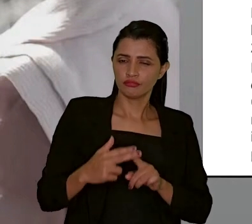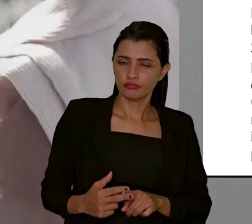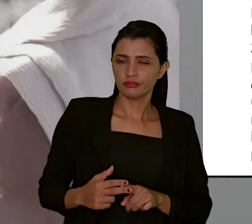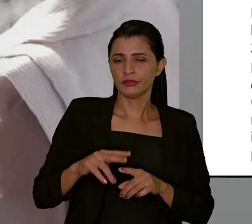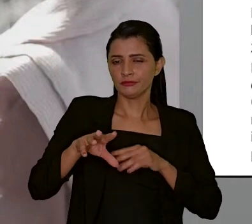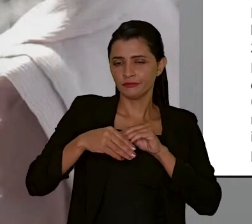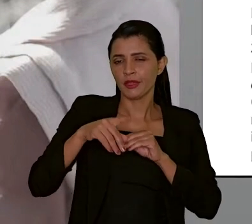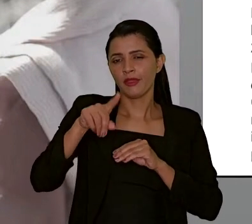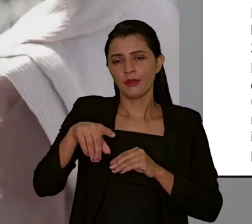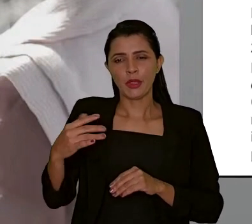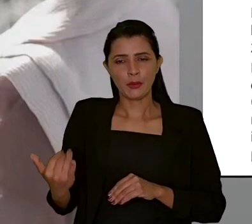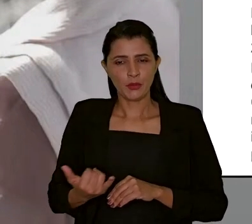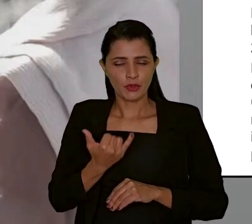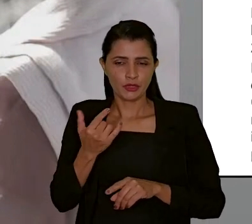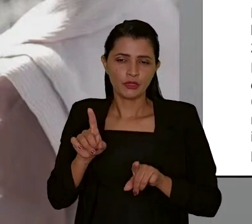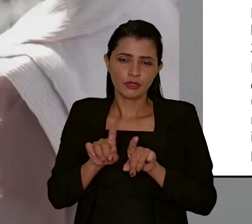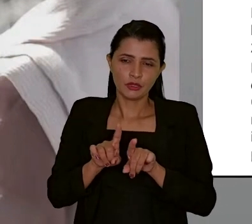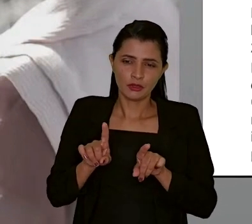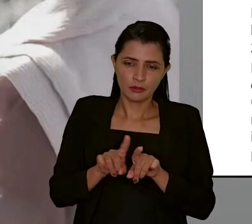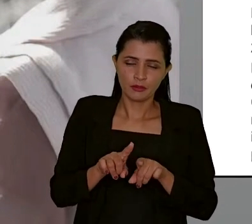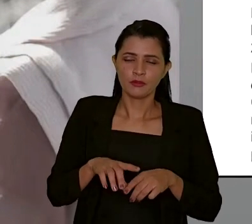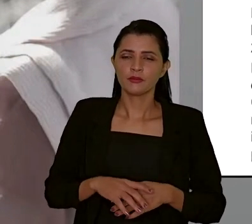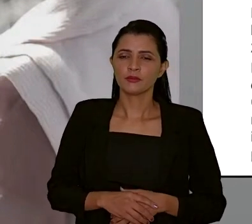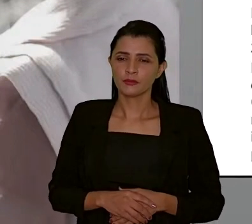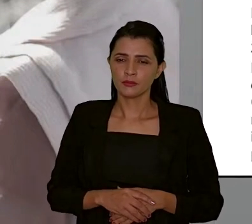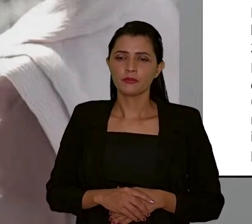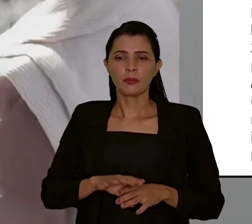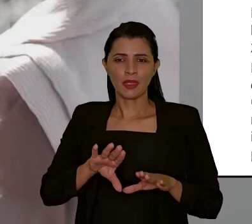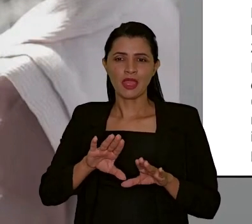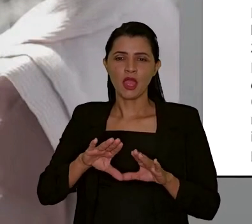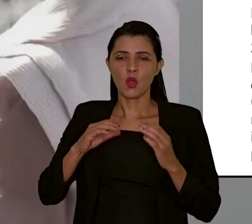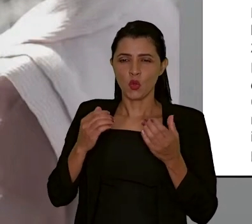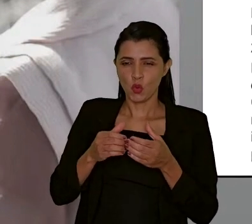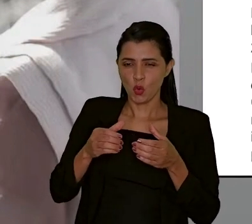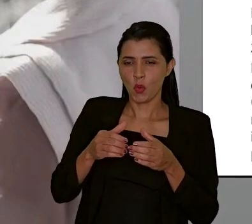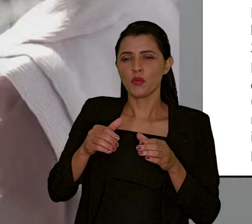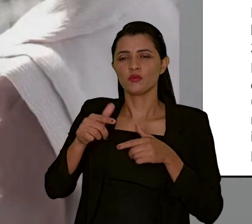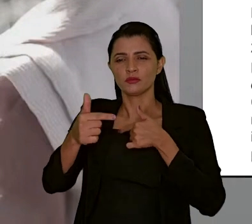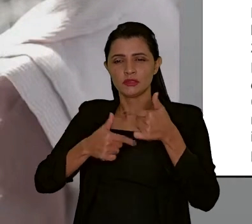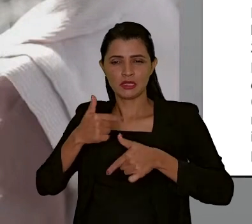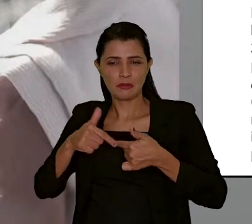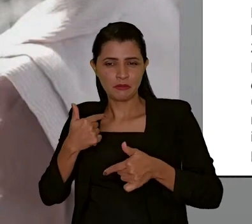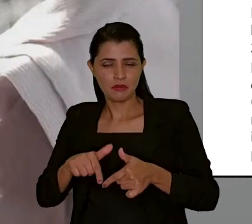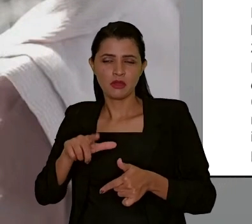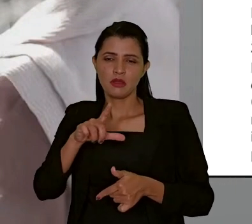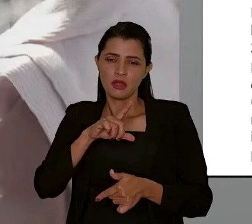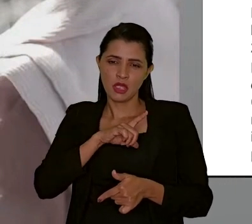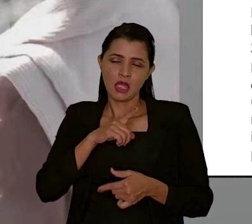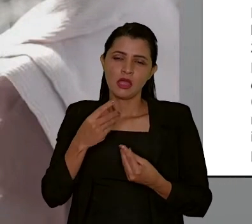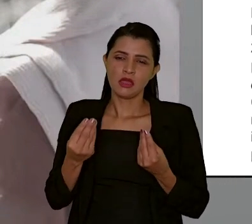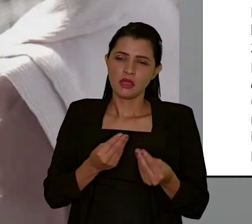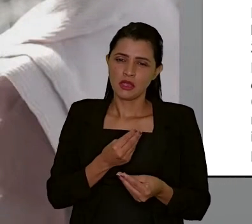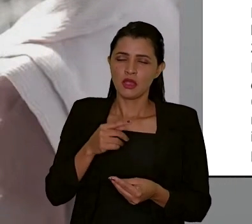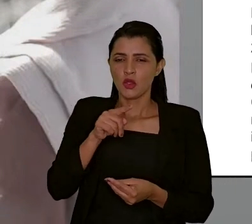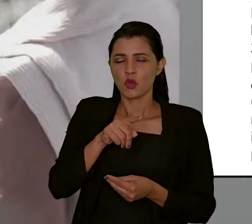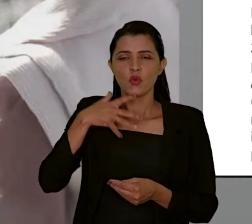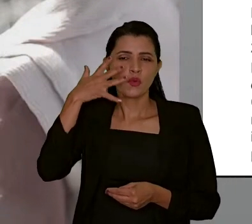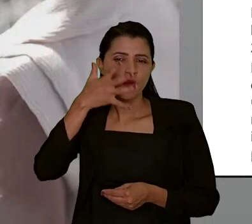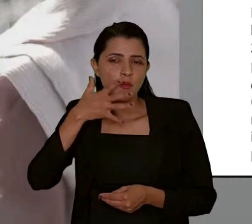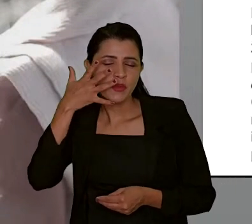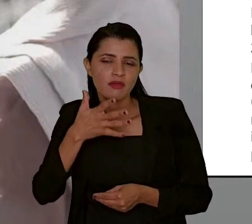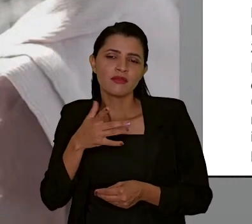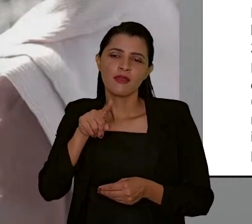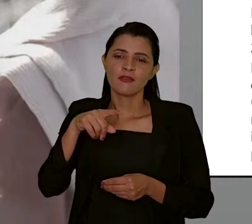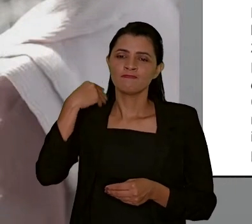parece importante formar un grupo de trabajo con los jueces de enlace que quieran sumarse, quieran comentar